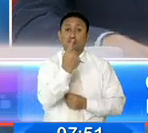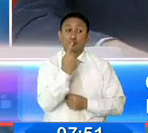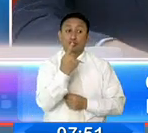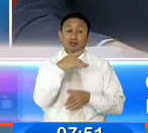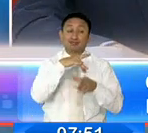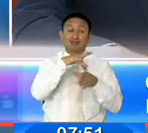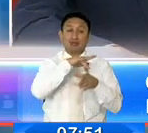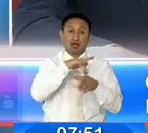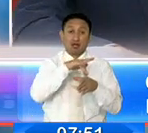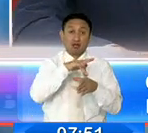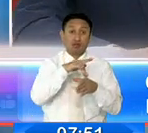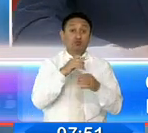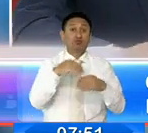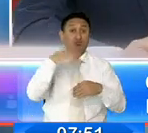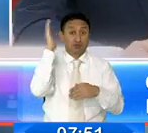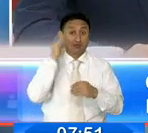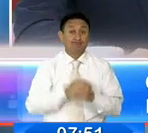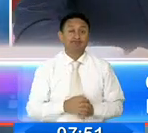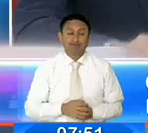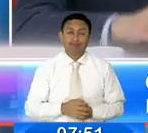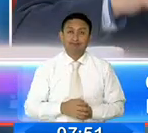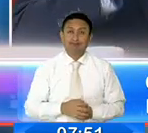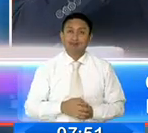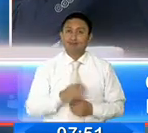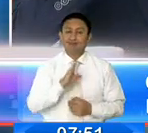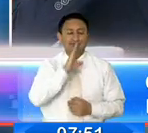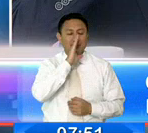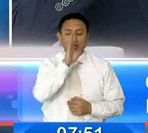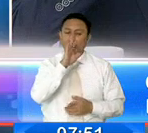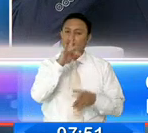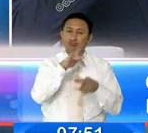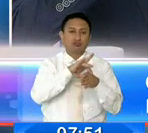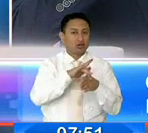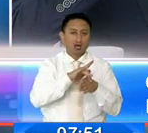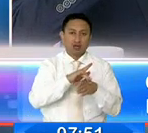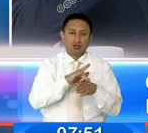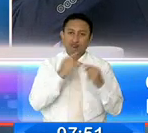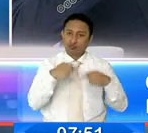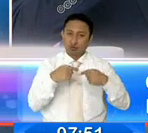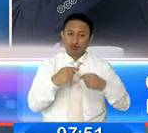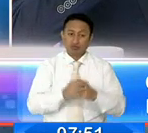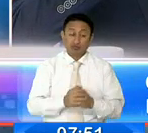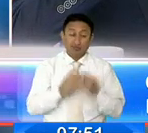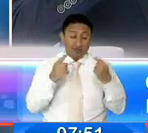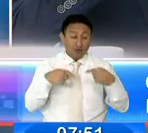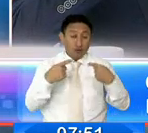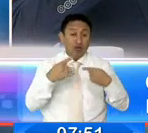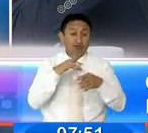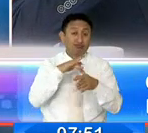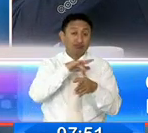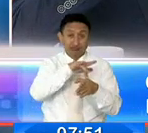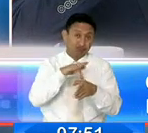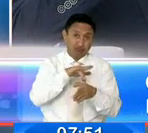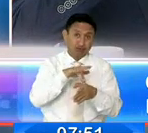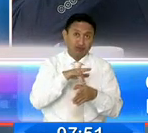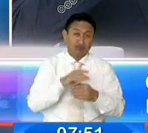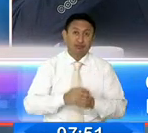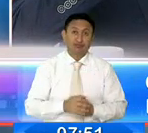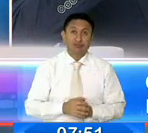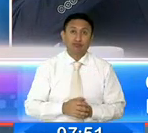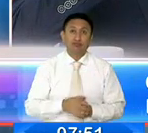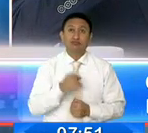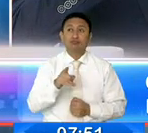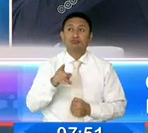riesgo. Entonces, Como todo el siempre país. estaremos con el riesgo. El riesgo estará presente en nosotros. Creo que era este